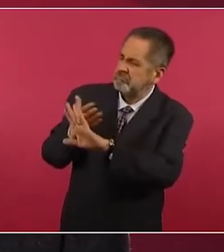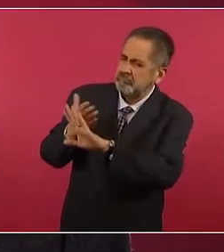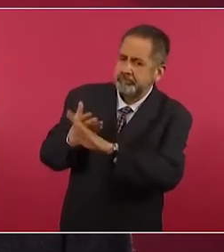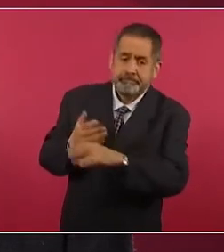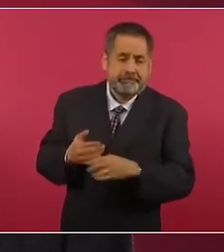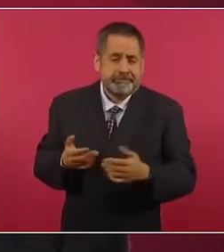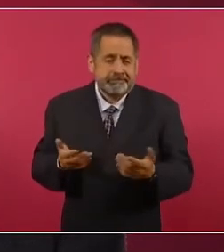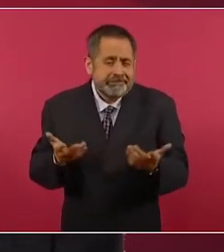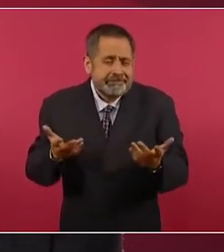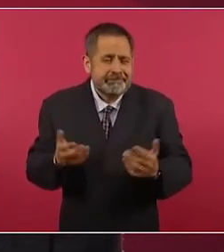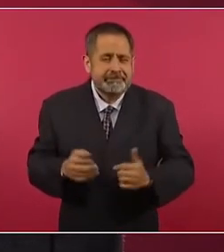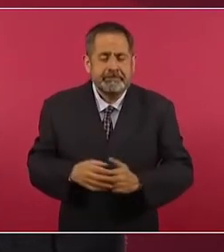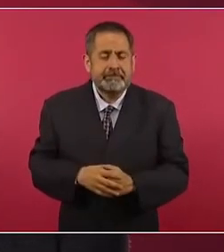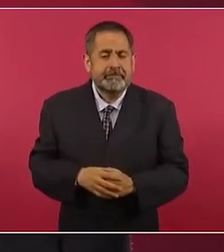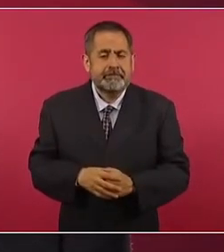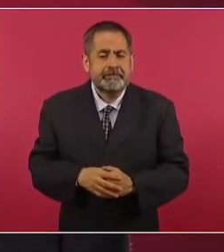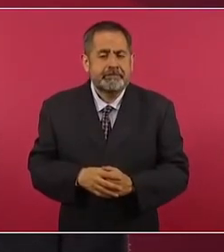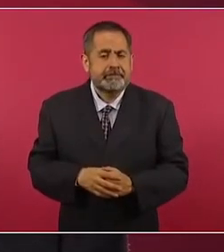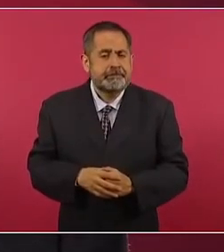Entonces,